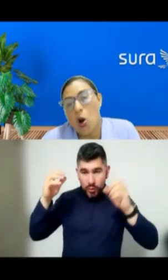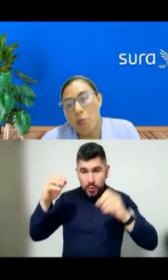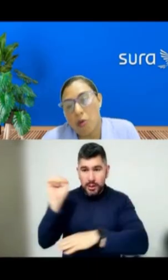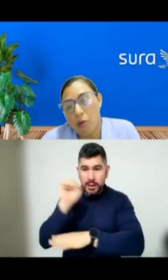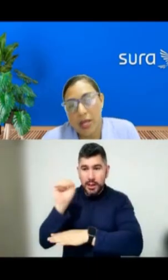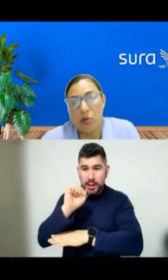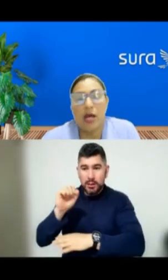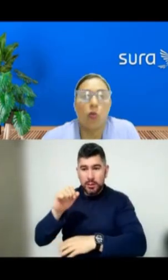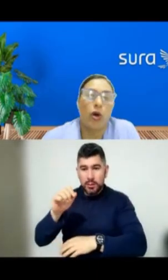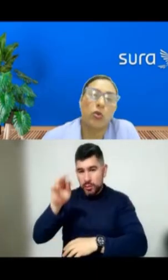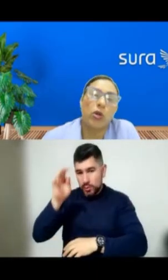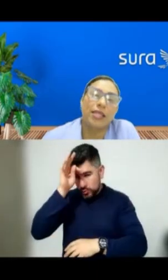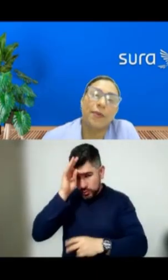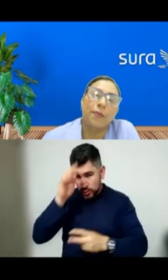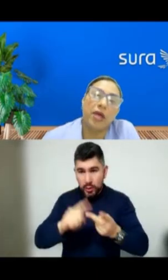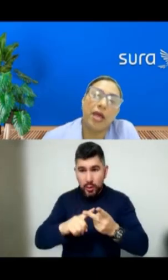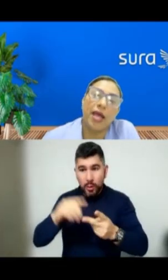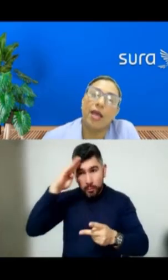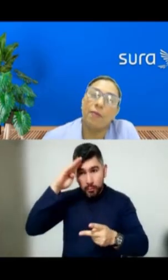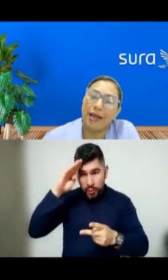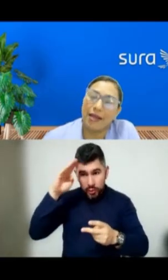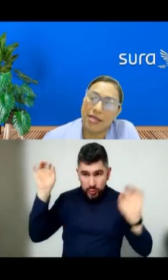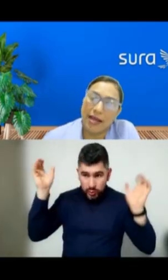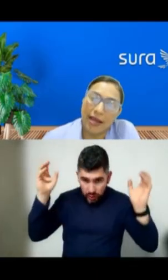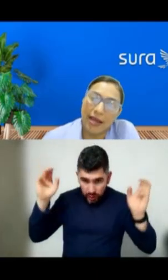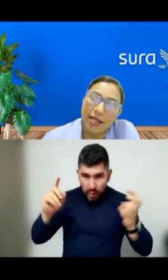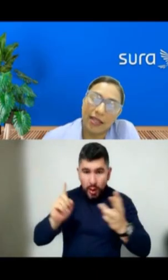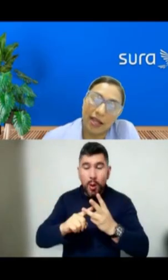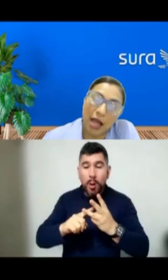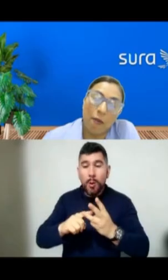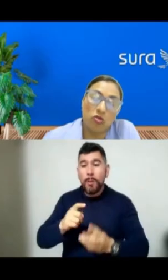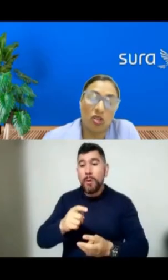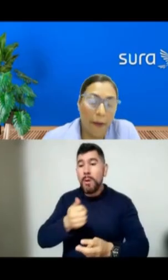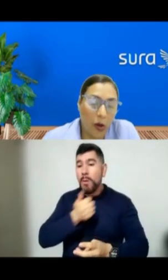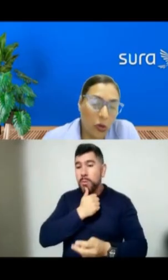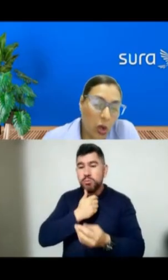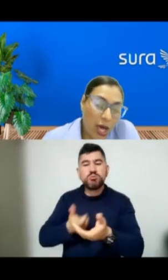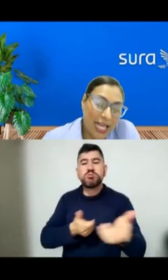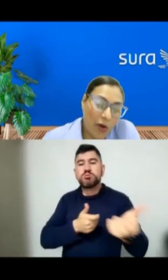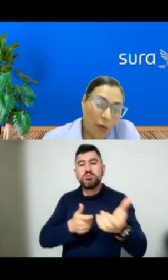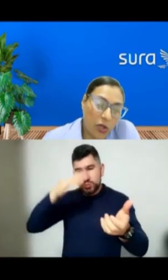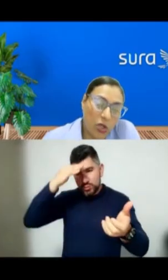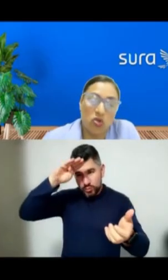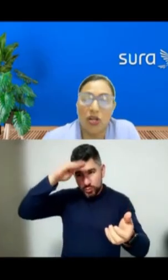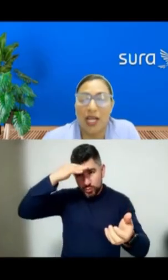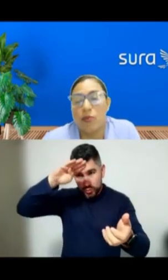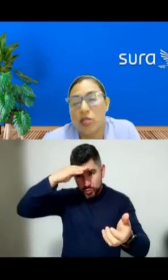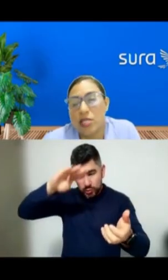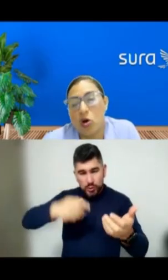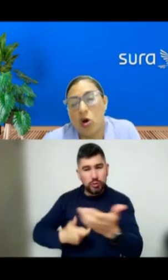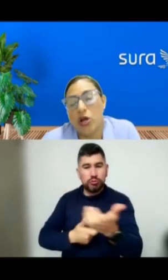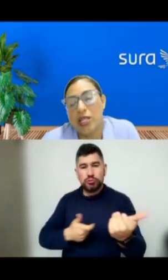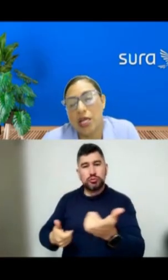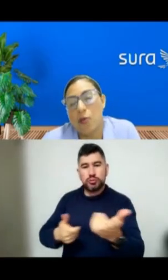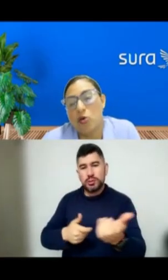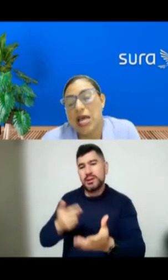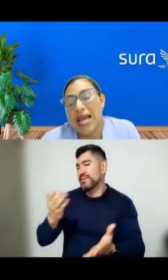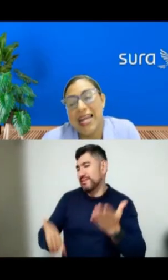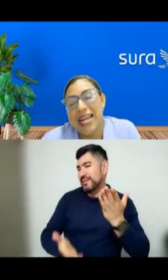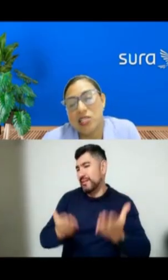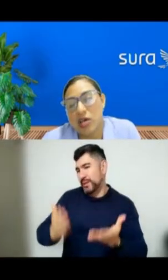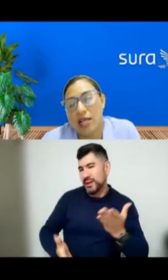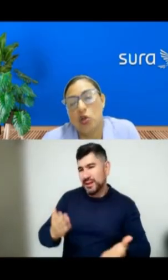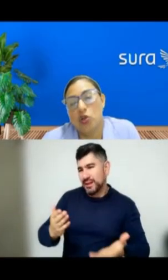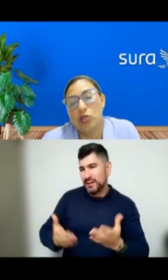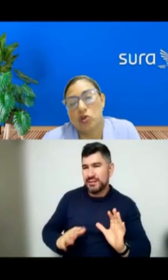policía o bomberos de acuerdo al tipo de emergencia que tengamos, o de pronto de acuerdo a los organismos de socorro que